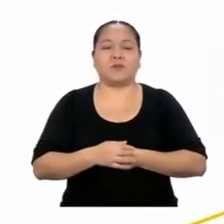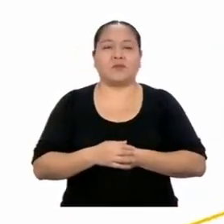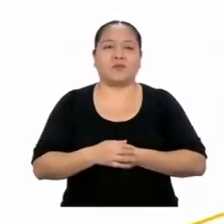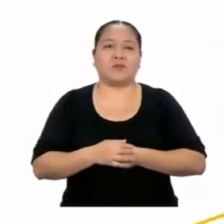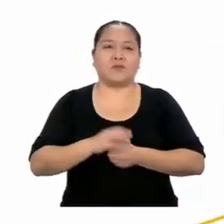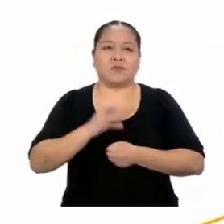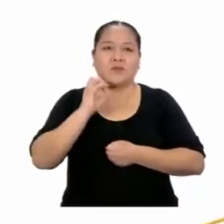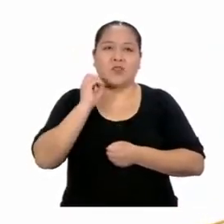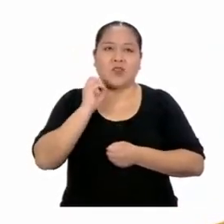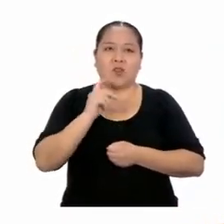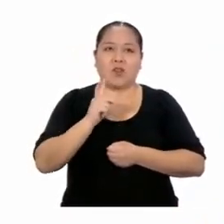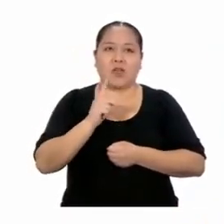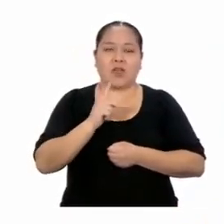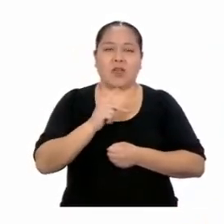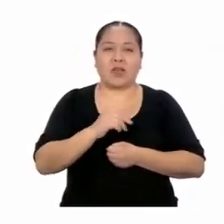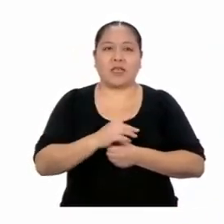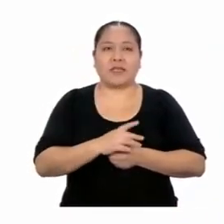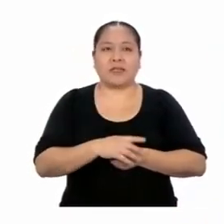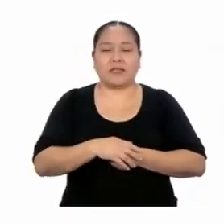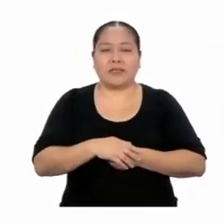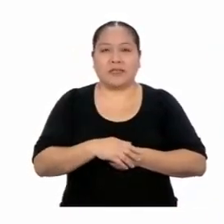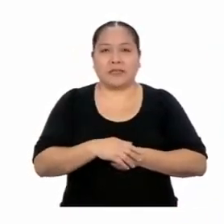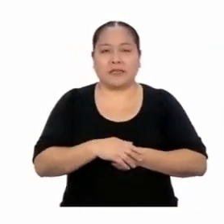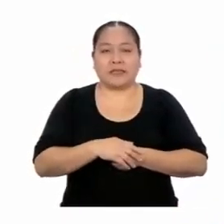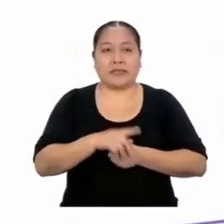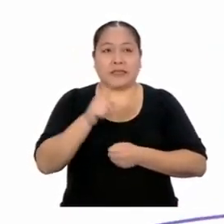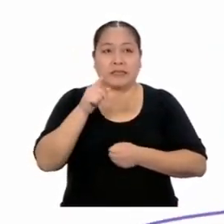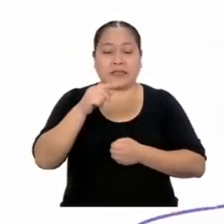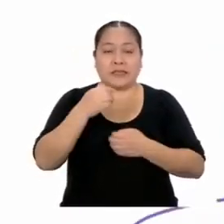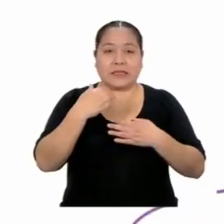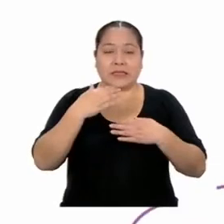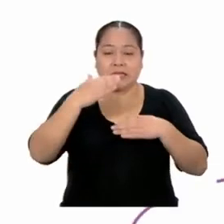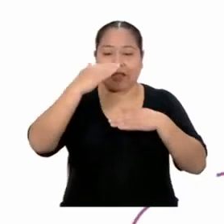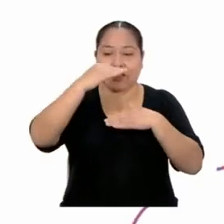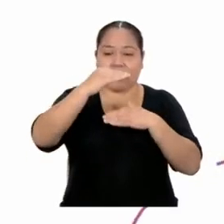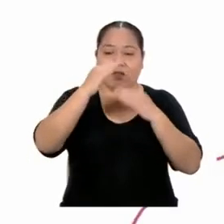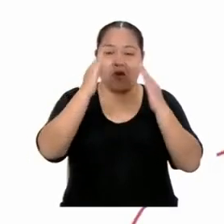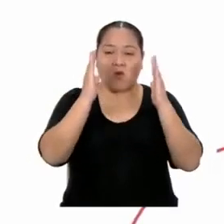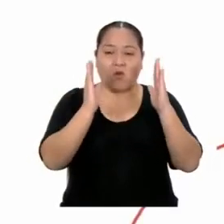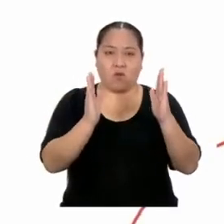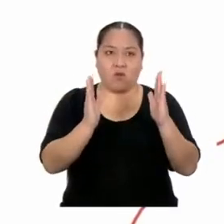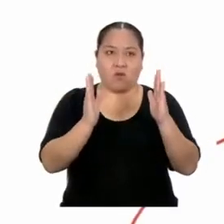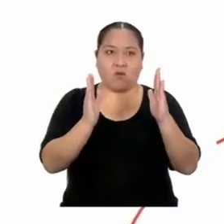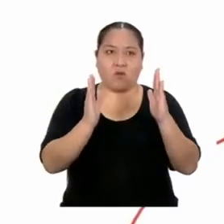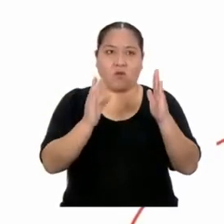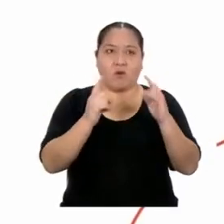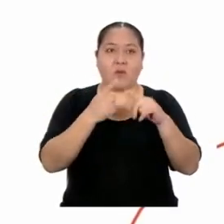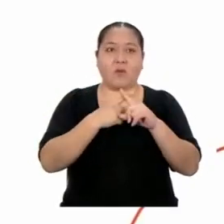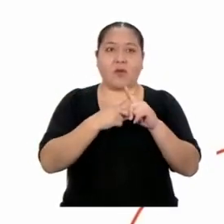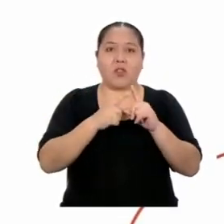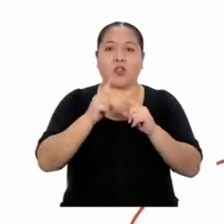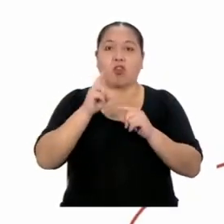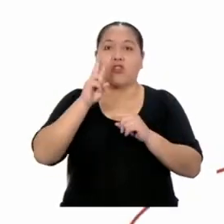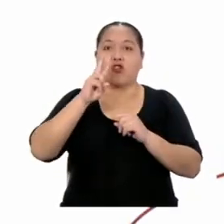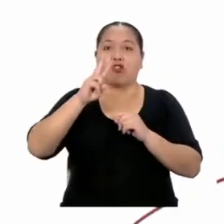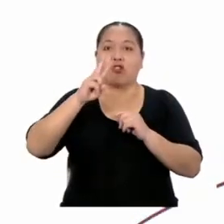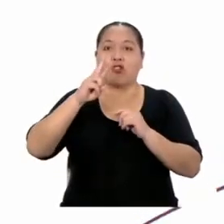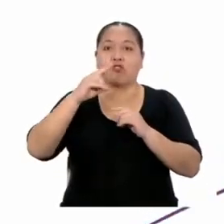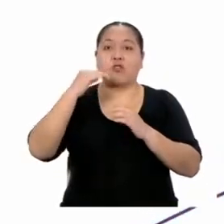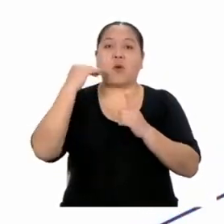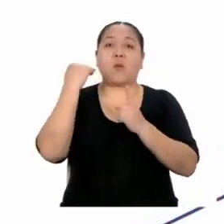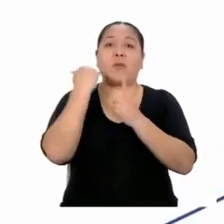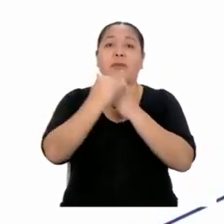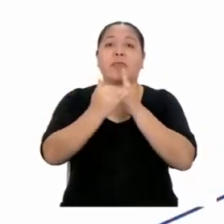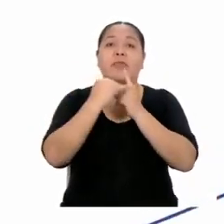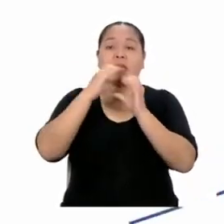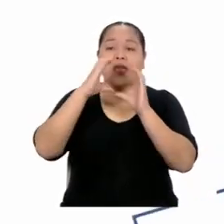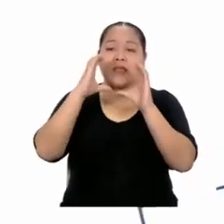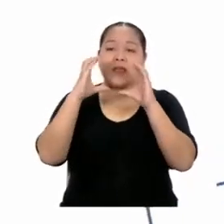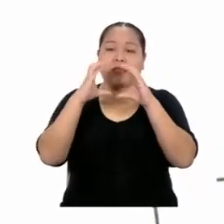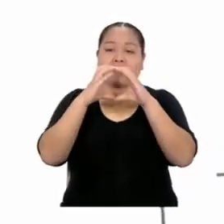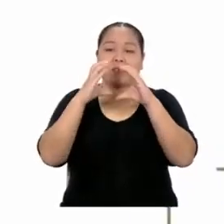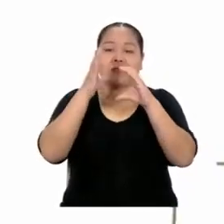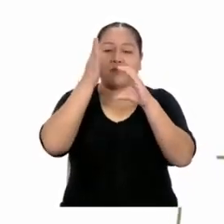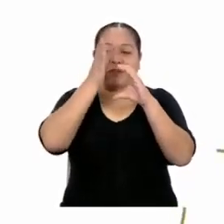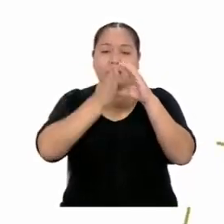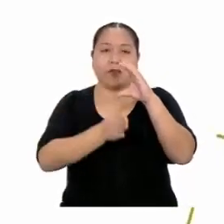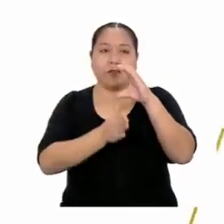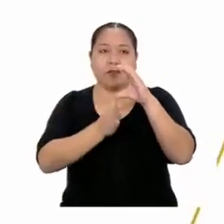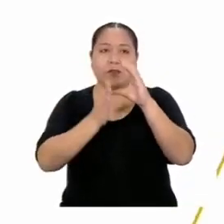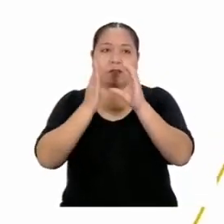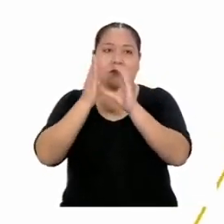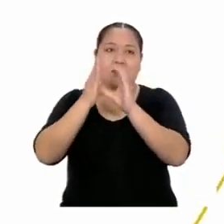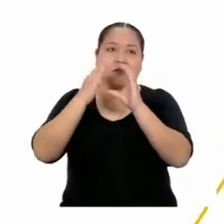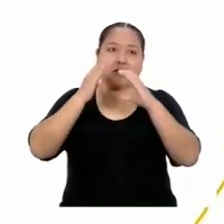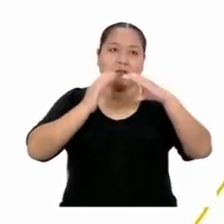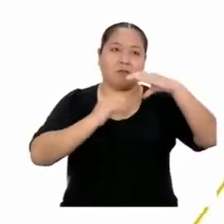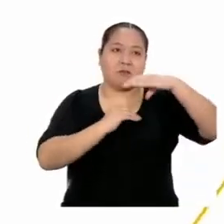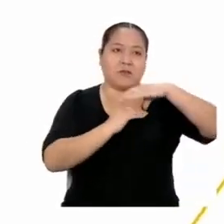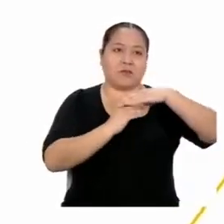Bueno, el terreno tiene forma cuadrada, pero también veo dos semicírculos inscritos dentro. Esa área al centro no me